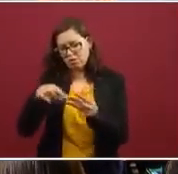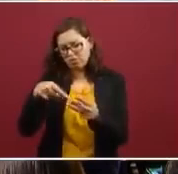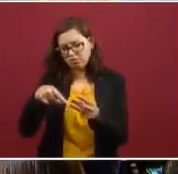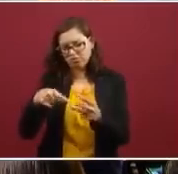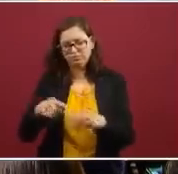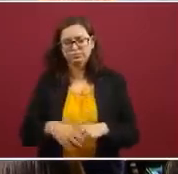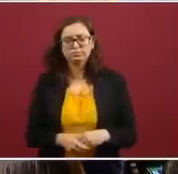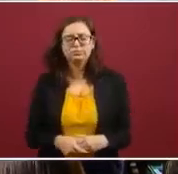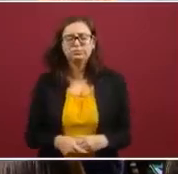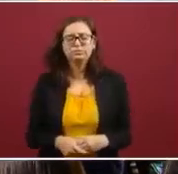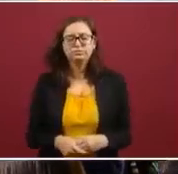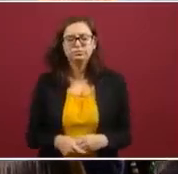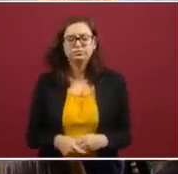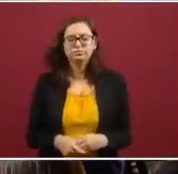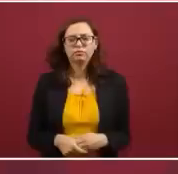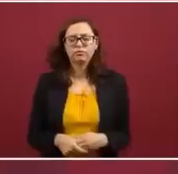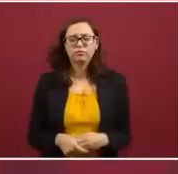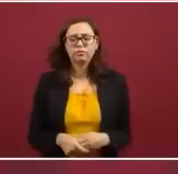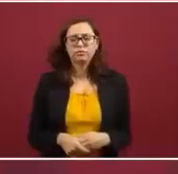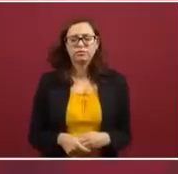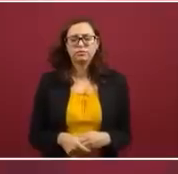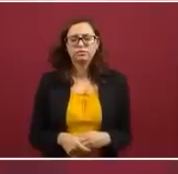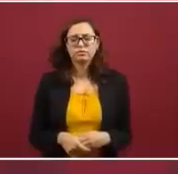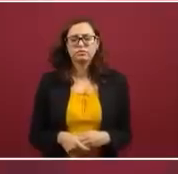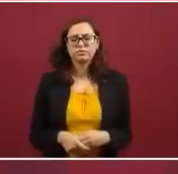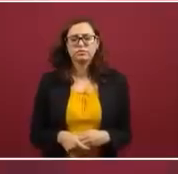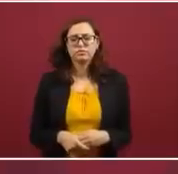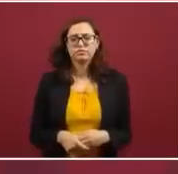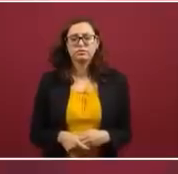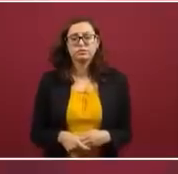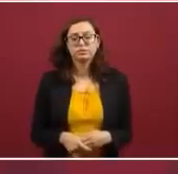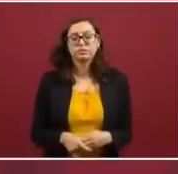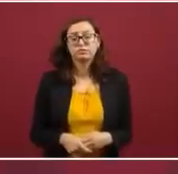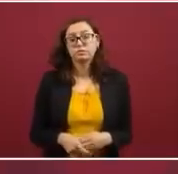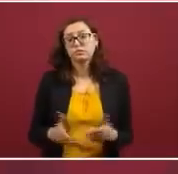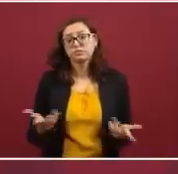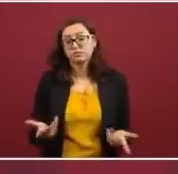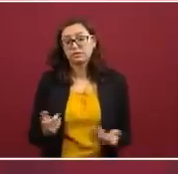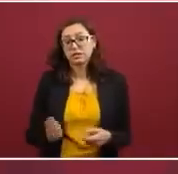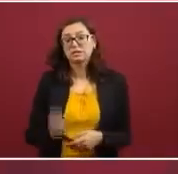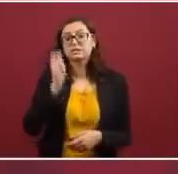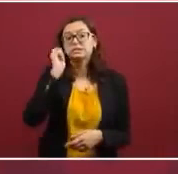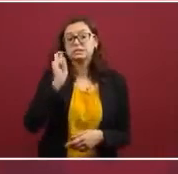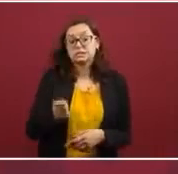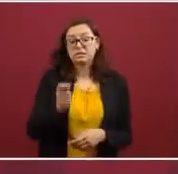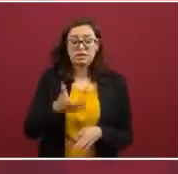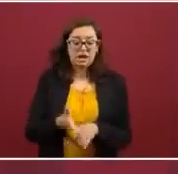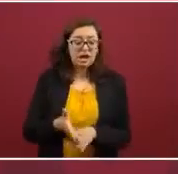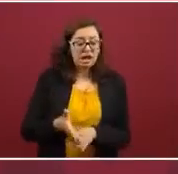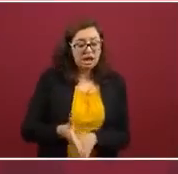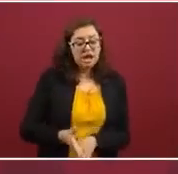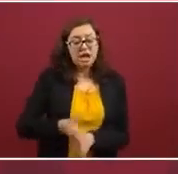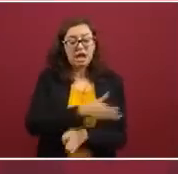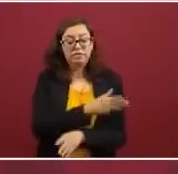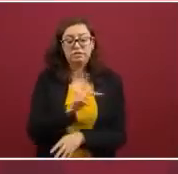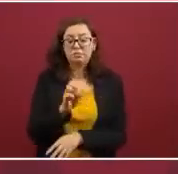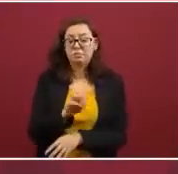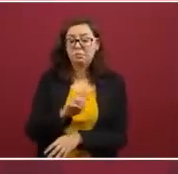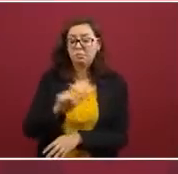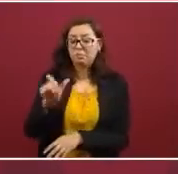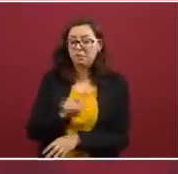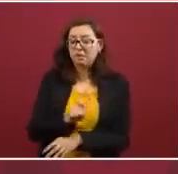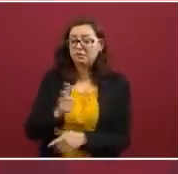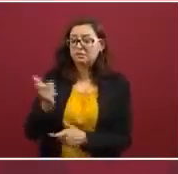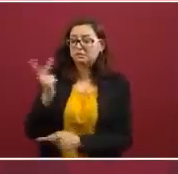Estas líneas se renovarán a condiciones más favorables que aquellas con las que Pemex podría financiarse en el mercado